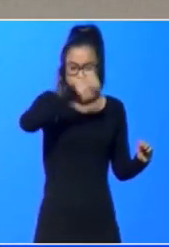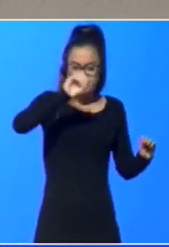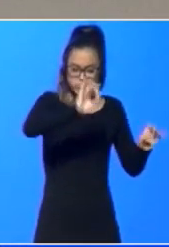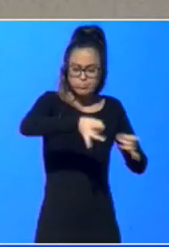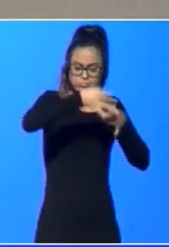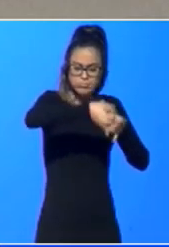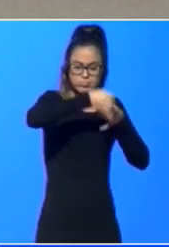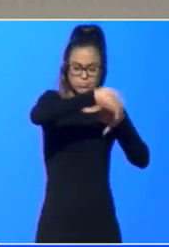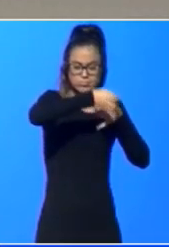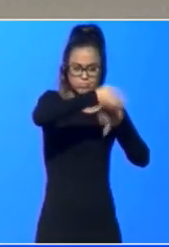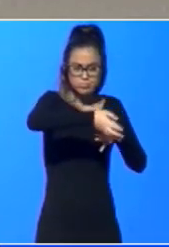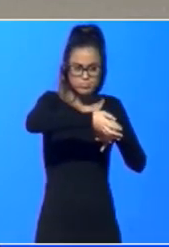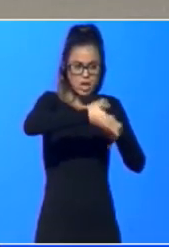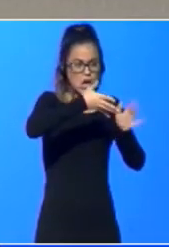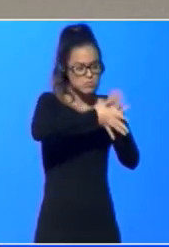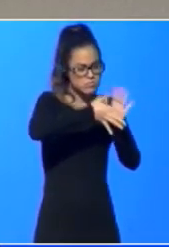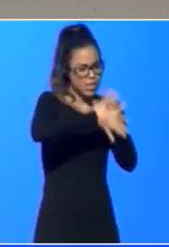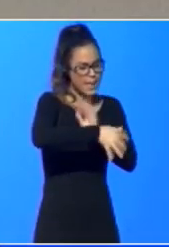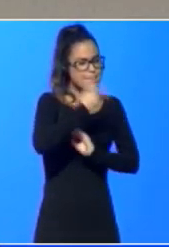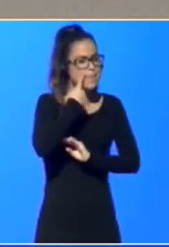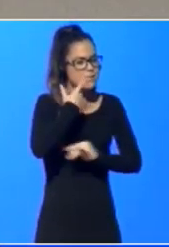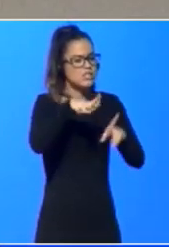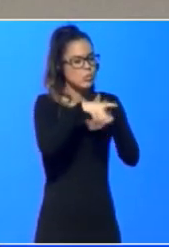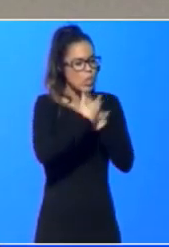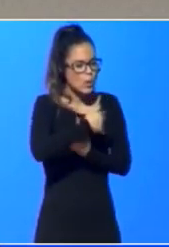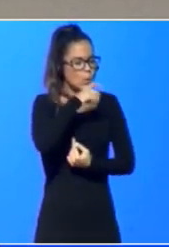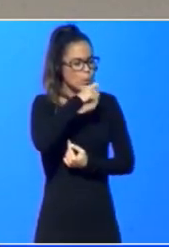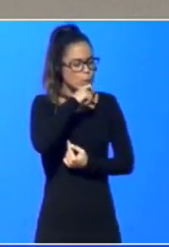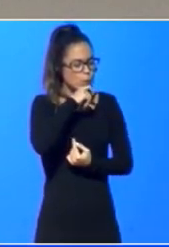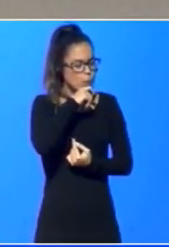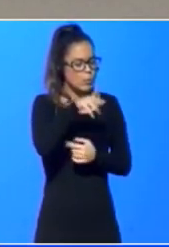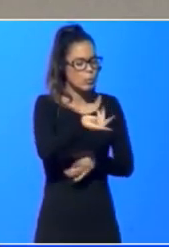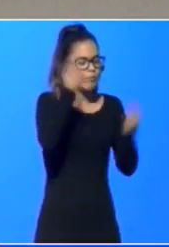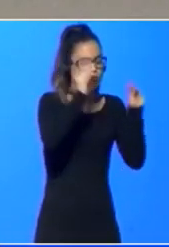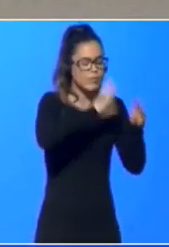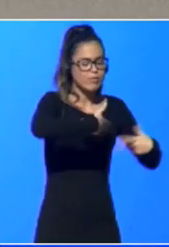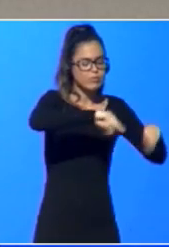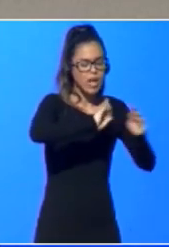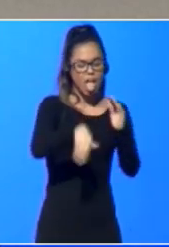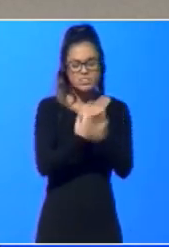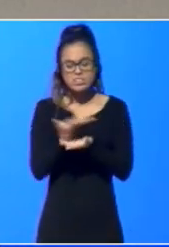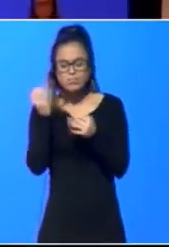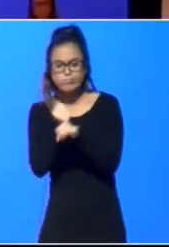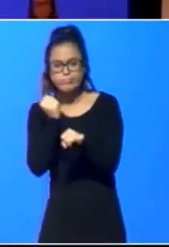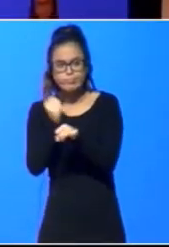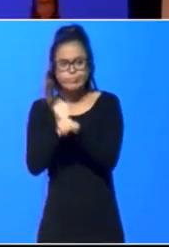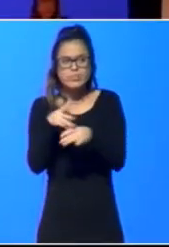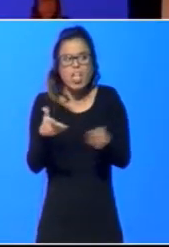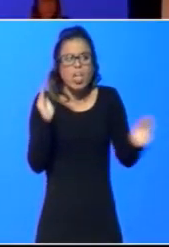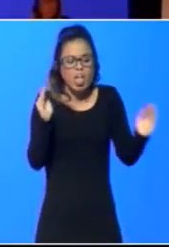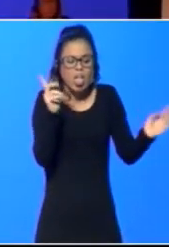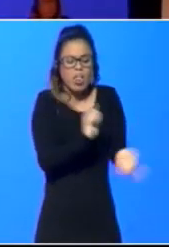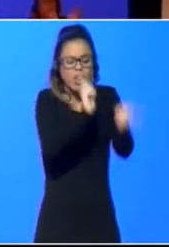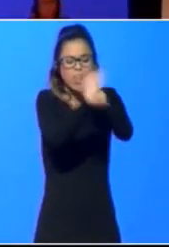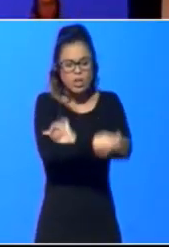acento en cómo está esta situación de la transición a la vida adulta en el momento presente, ¿no? Y luego la